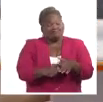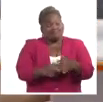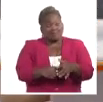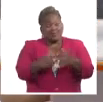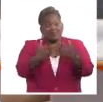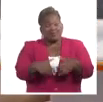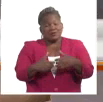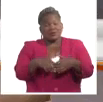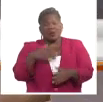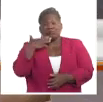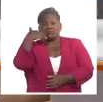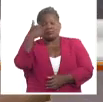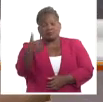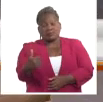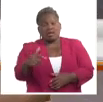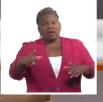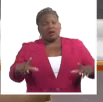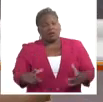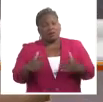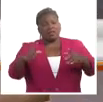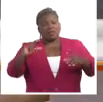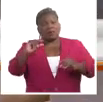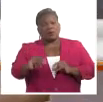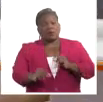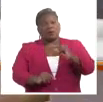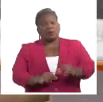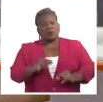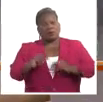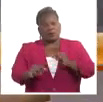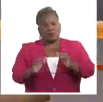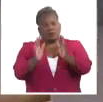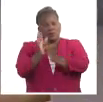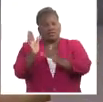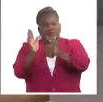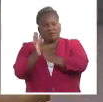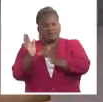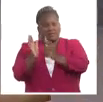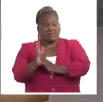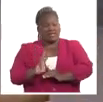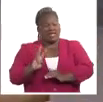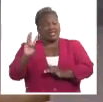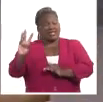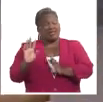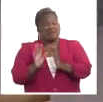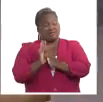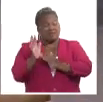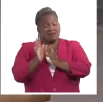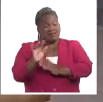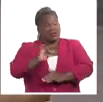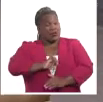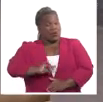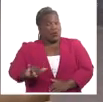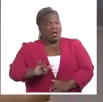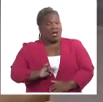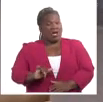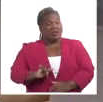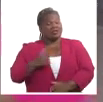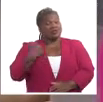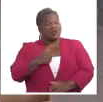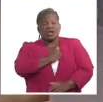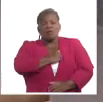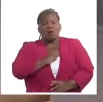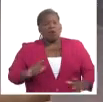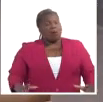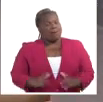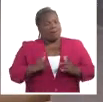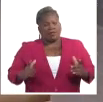producción salga. Hemos ido cumpliendo todos los meses y bueno, los trimestres, y bueno, estamos enfrascados en cumplir.